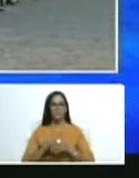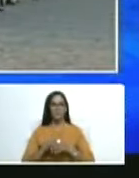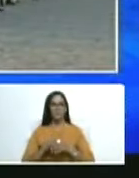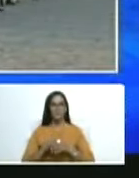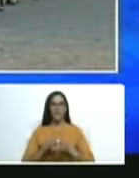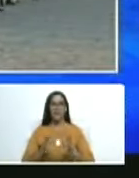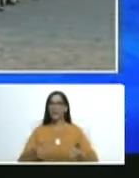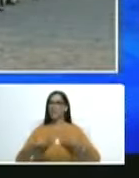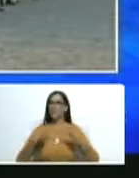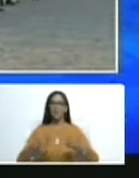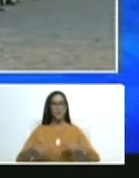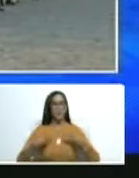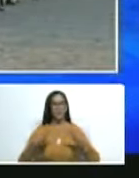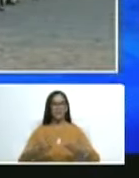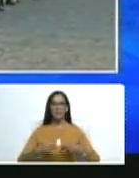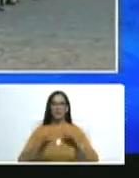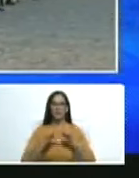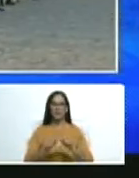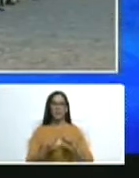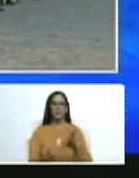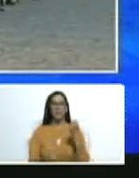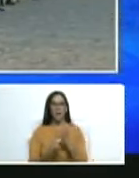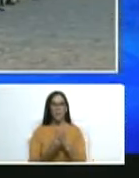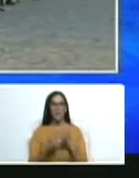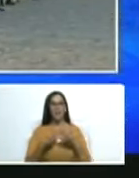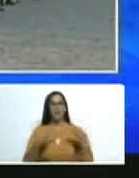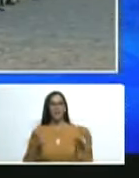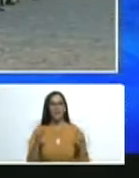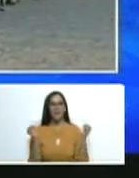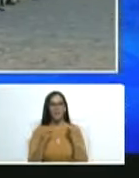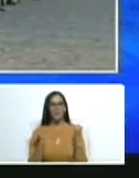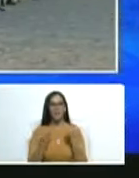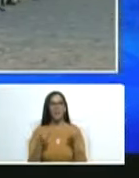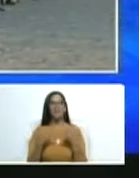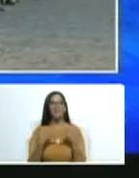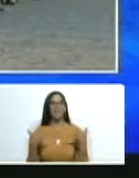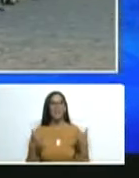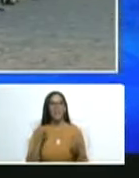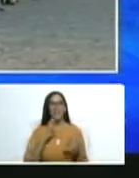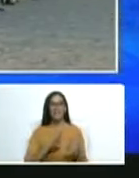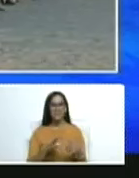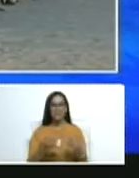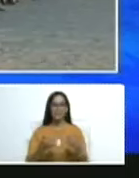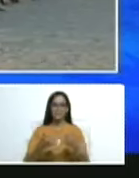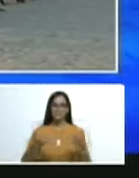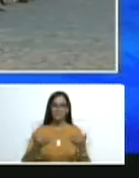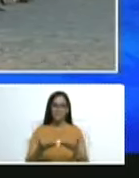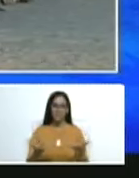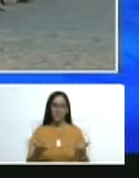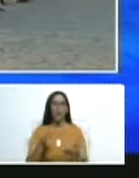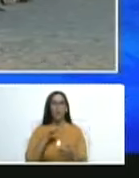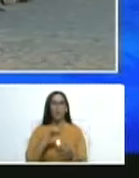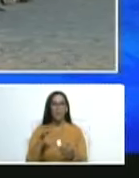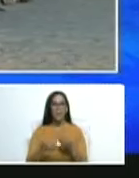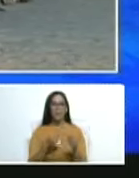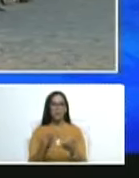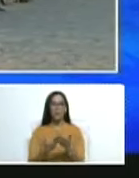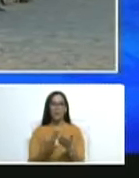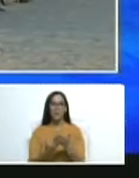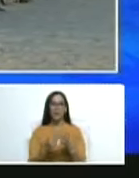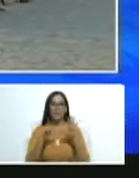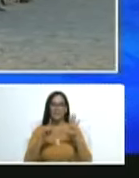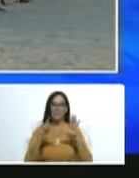Innovación permanente y apoyo en la red de frío. Esa línea está trazada. Ustedes me la hicieron como propuesta de la